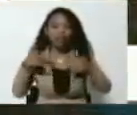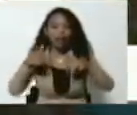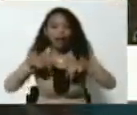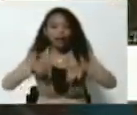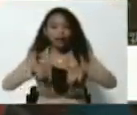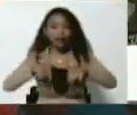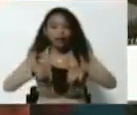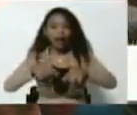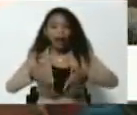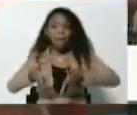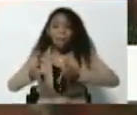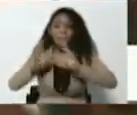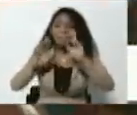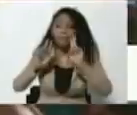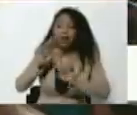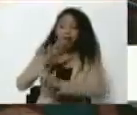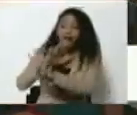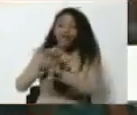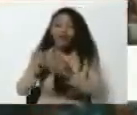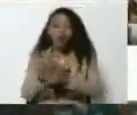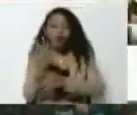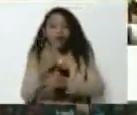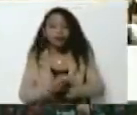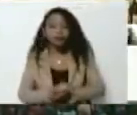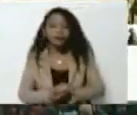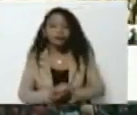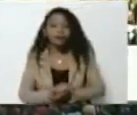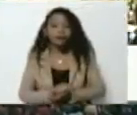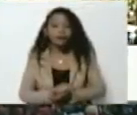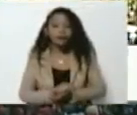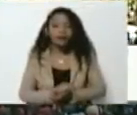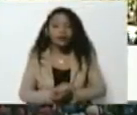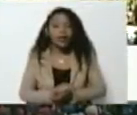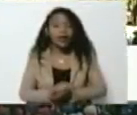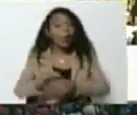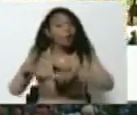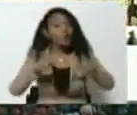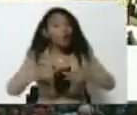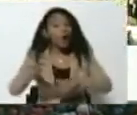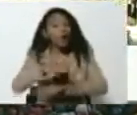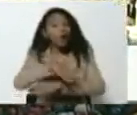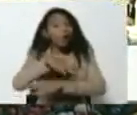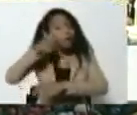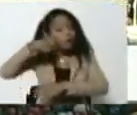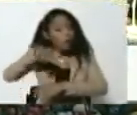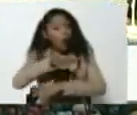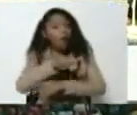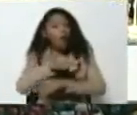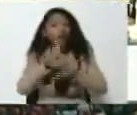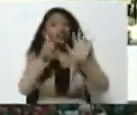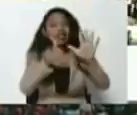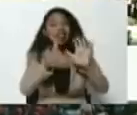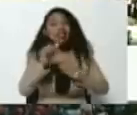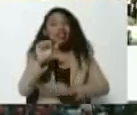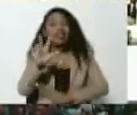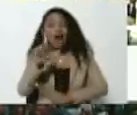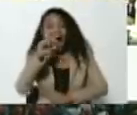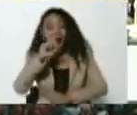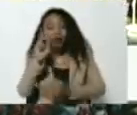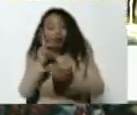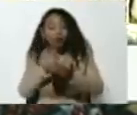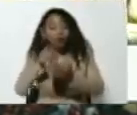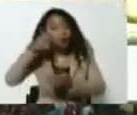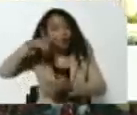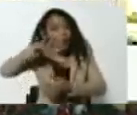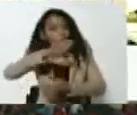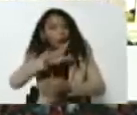el Palacio Presidencial de Miraflores, el lugar donde el pueblo llegara hace 63 años y